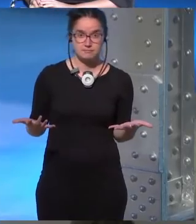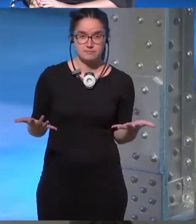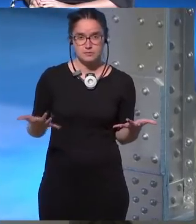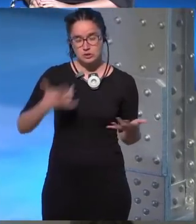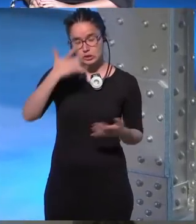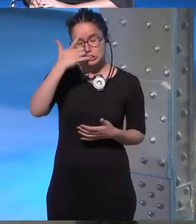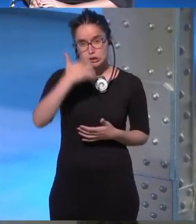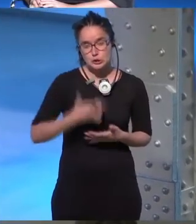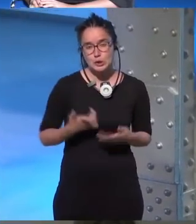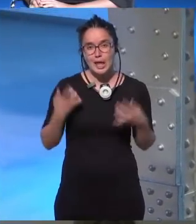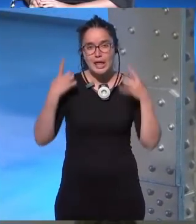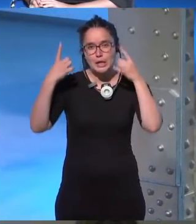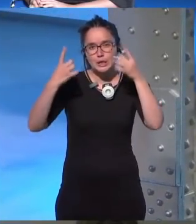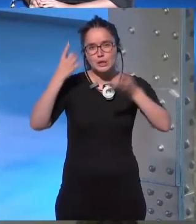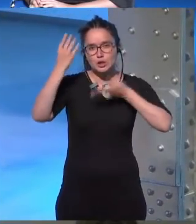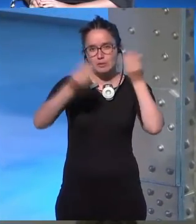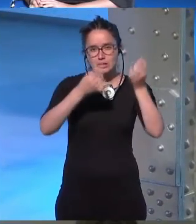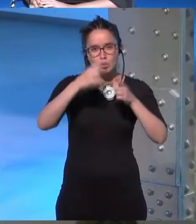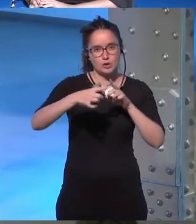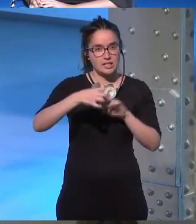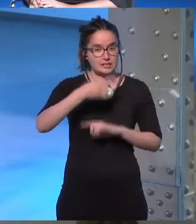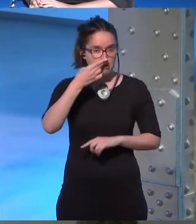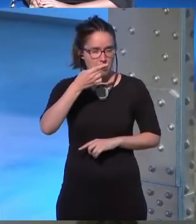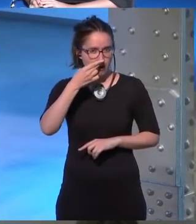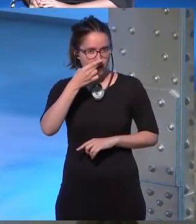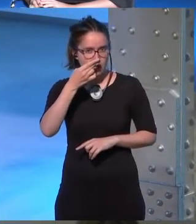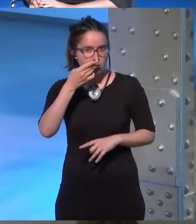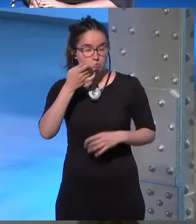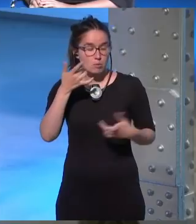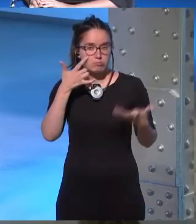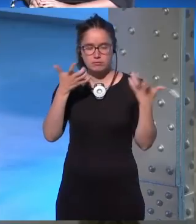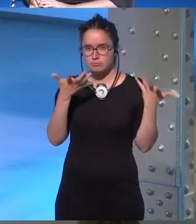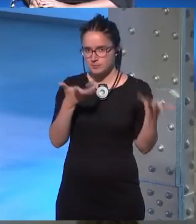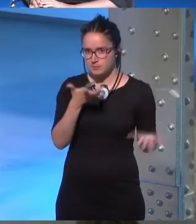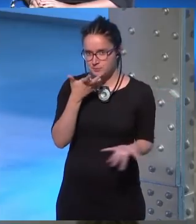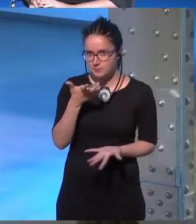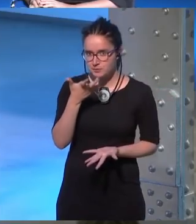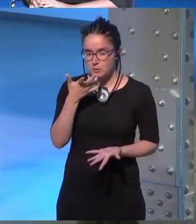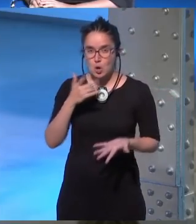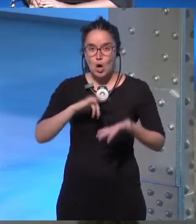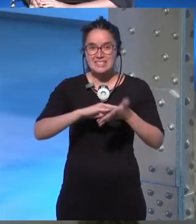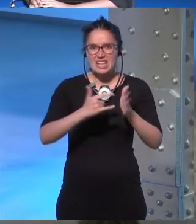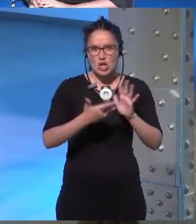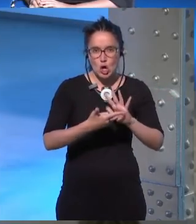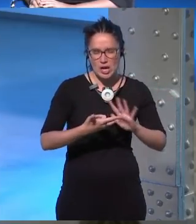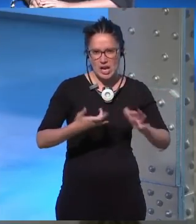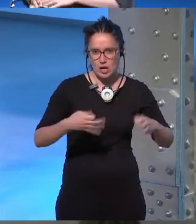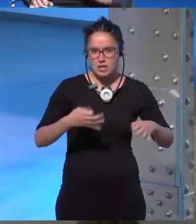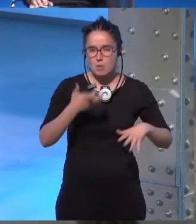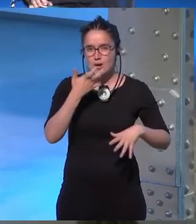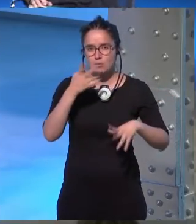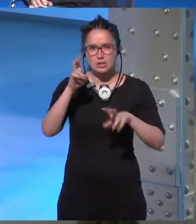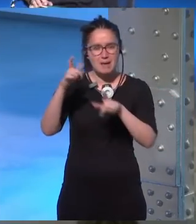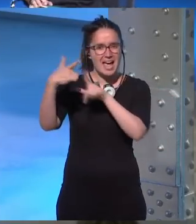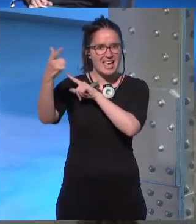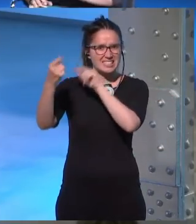yo trato de pensar en aquello que me interesa lo que me llama la atención tecnología orgánica por ejemplo en el caso de